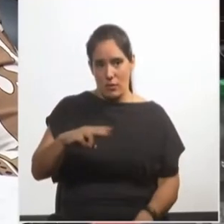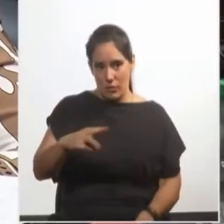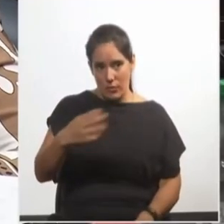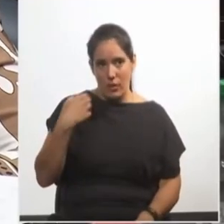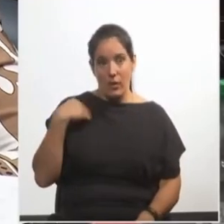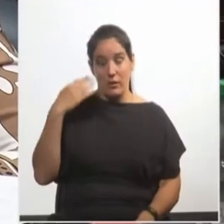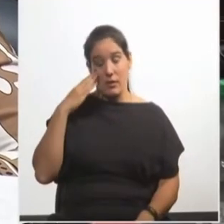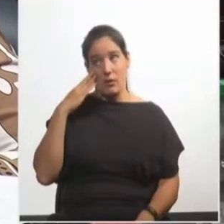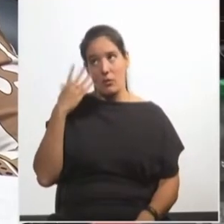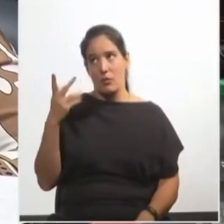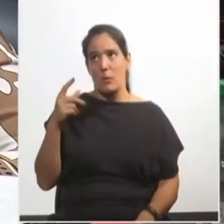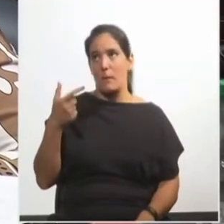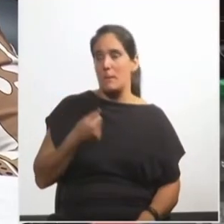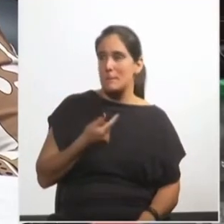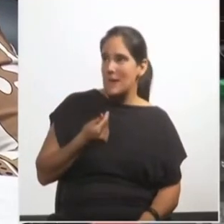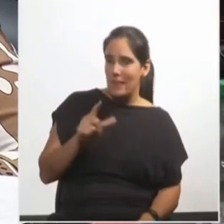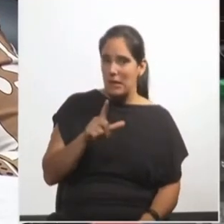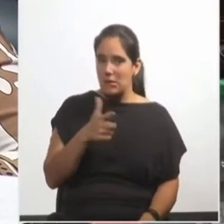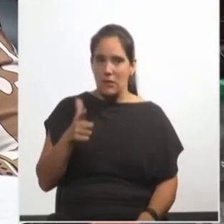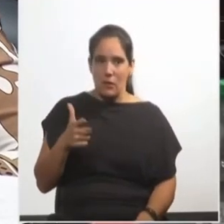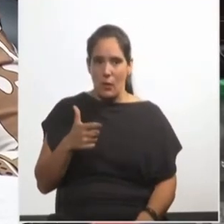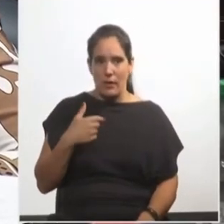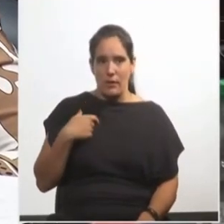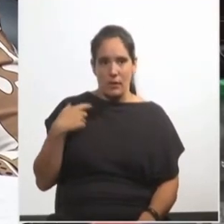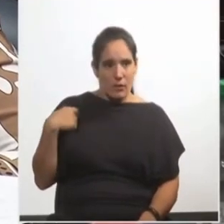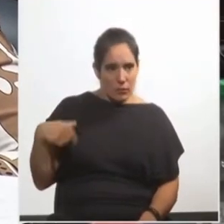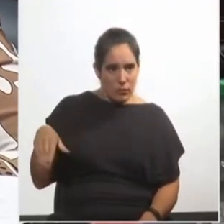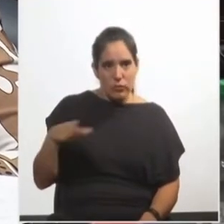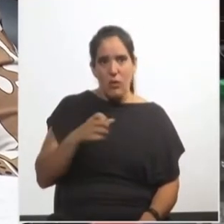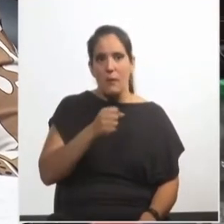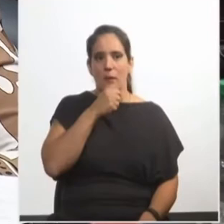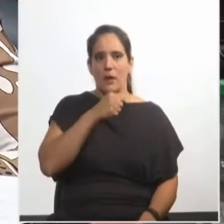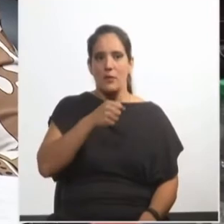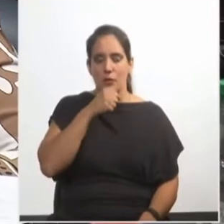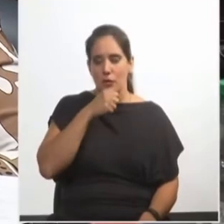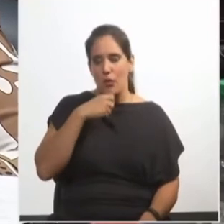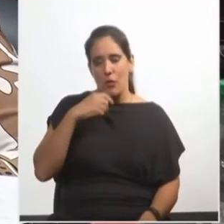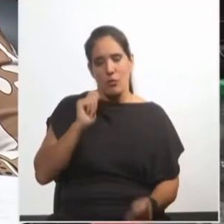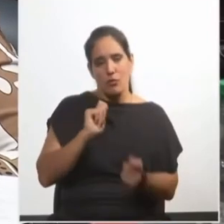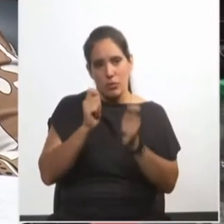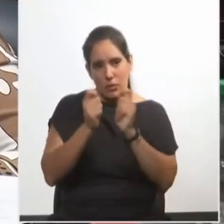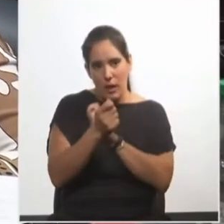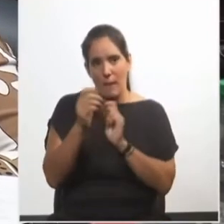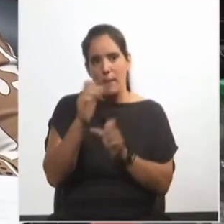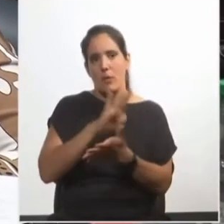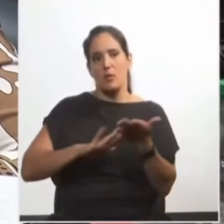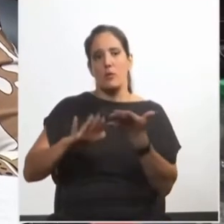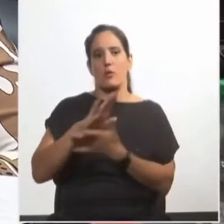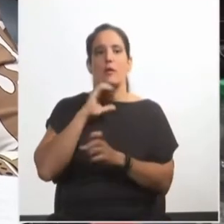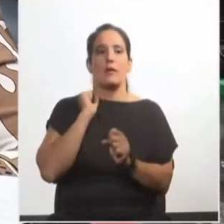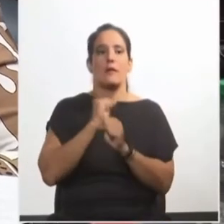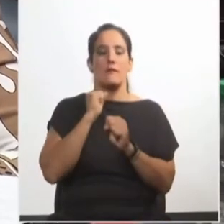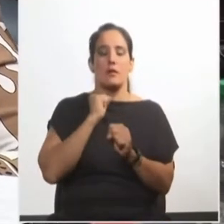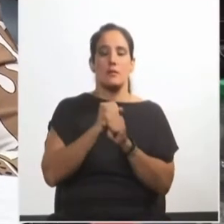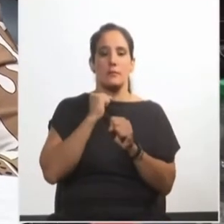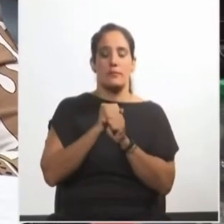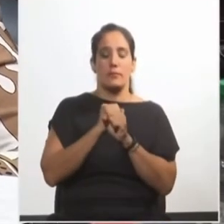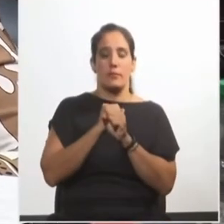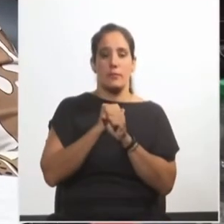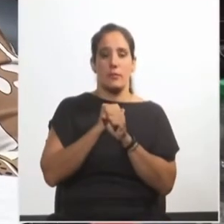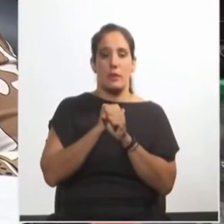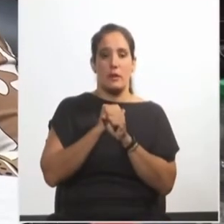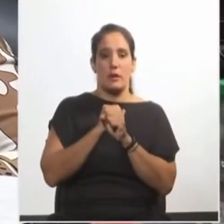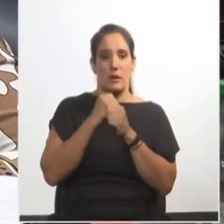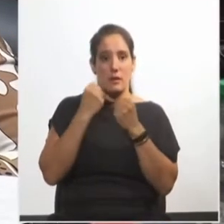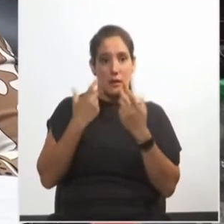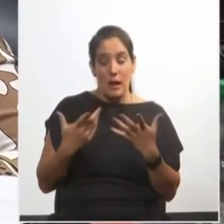económica financiera, derivados del envejecimiento de la población, de los cambios del mercado de trabajo, y está claro